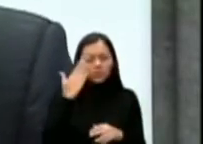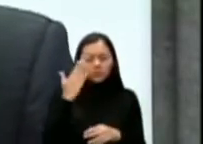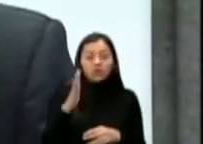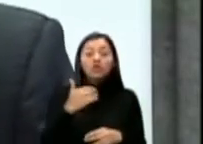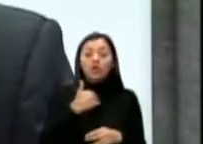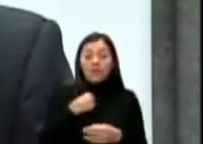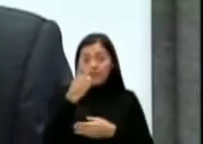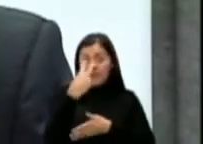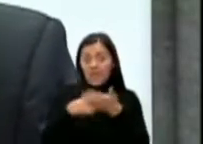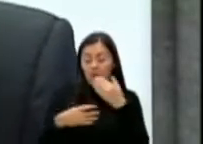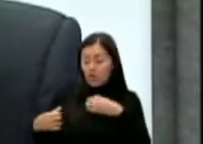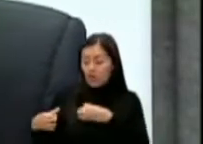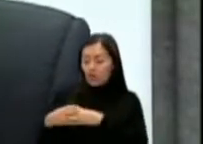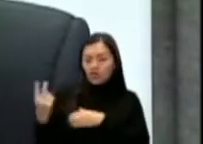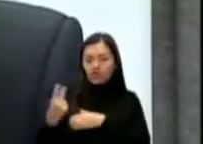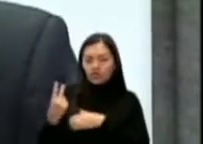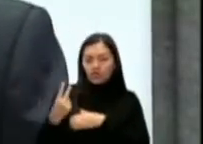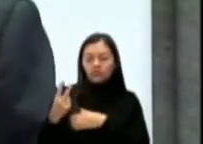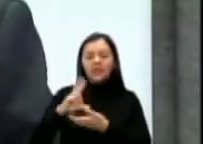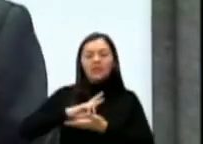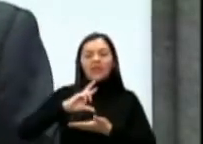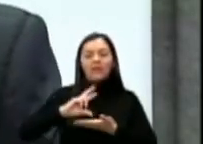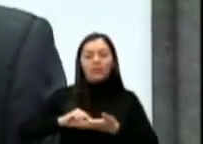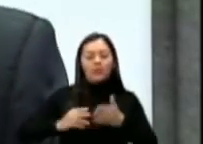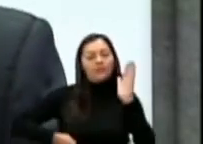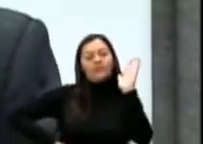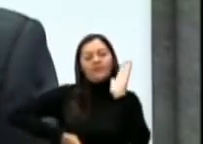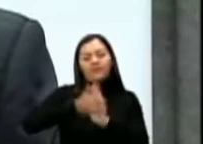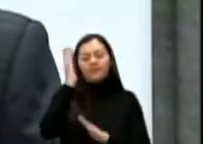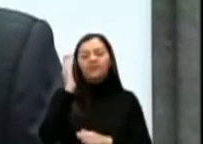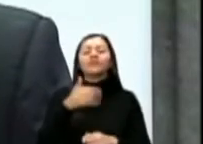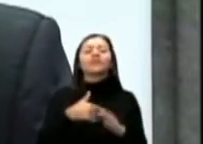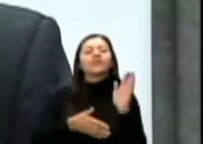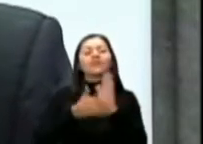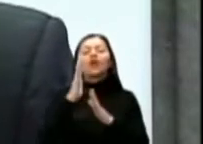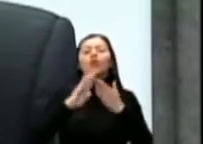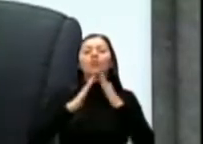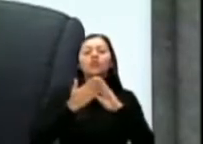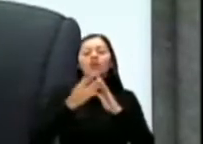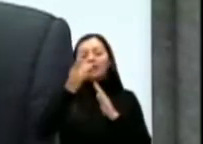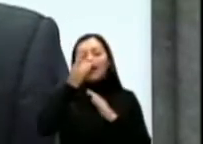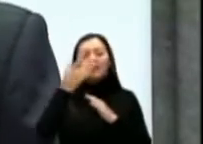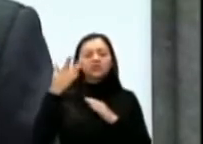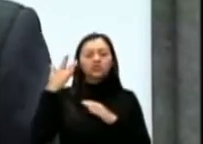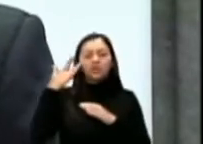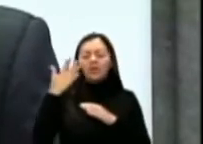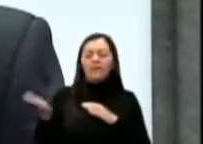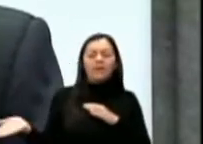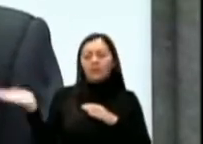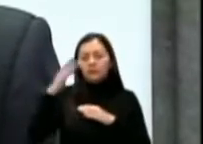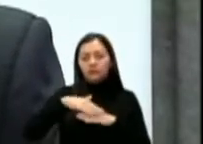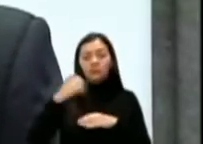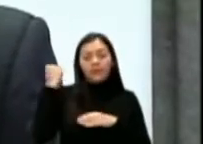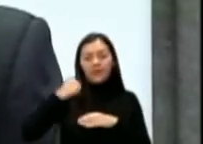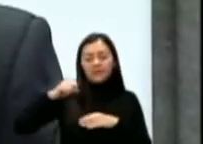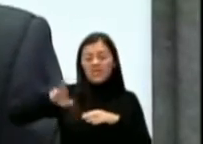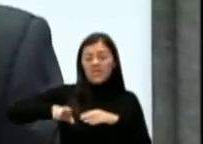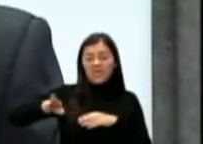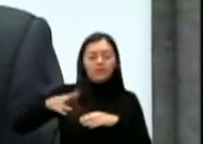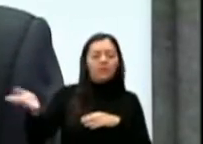napo cruzamos a una pequeña comunidad amazónica al otro lado del río